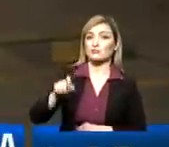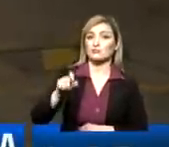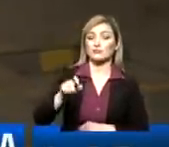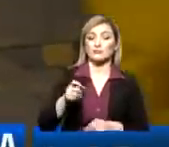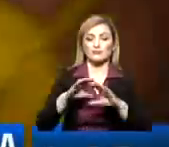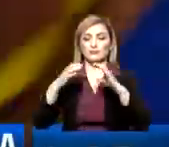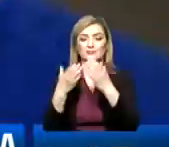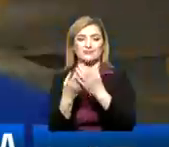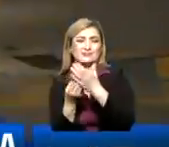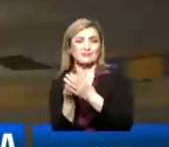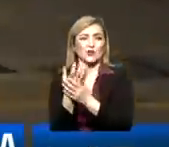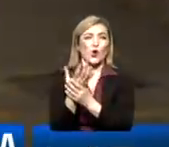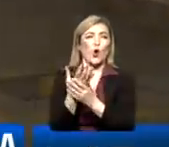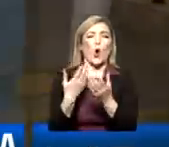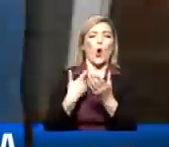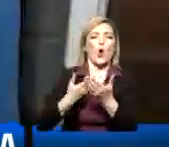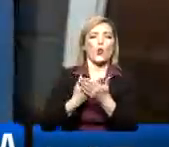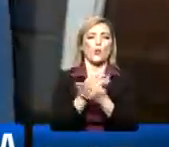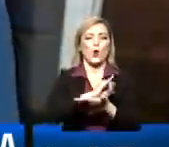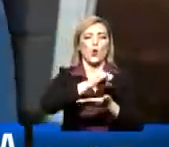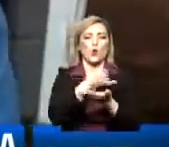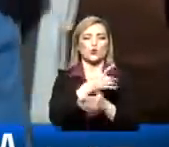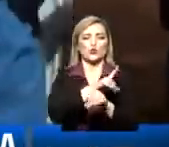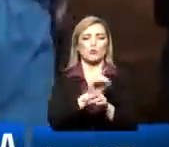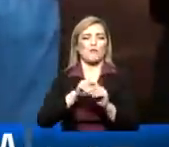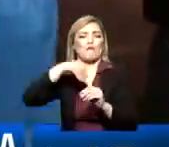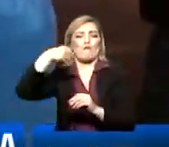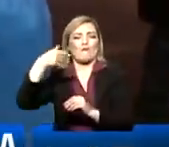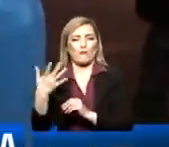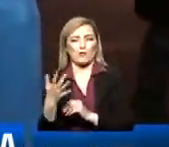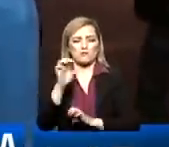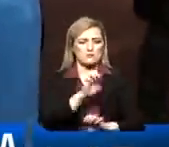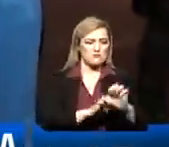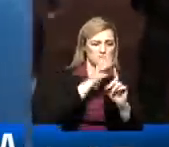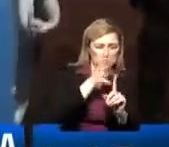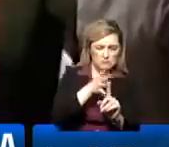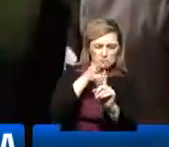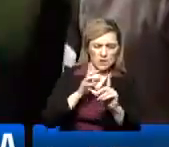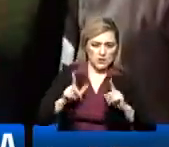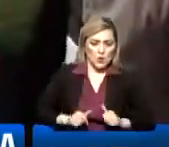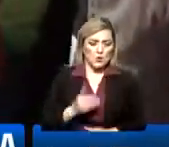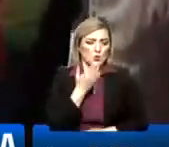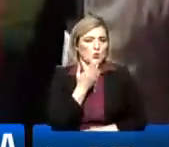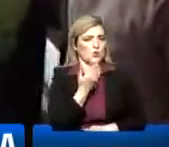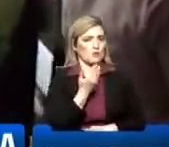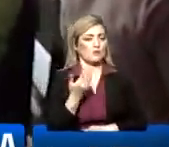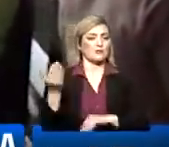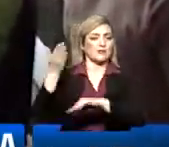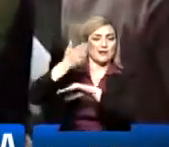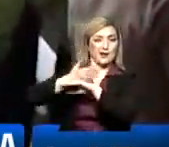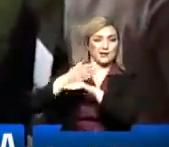la conformación de una junta de médicos externa para levantar un informe sobre el real estado de salud del detenido, pues durante su traslado